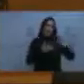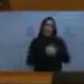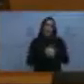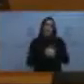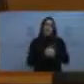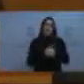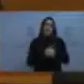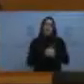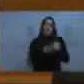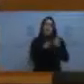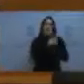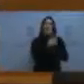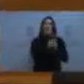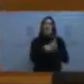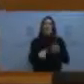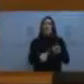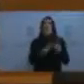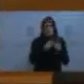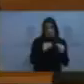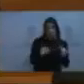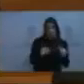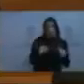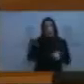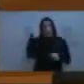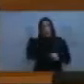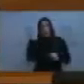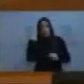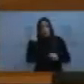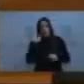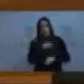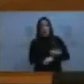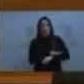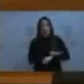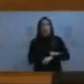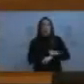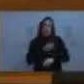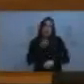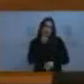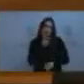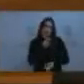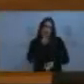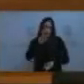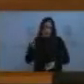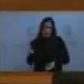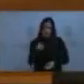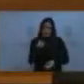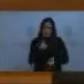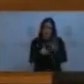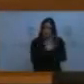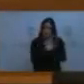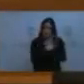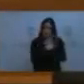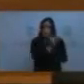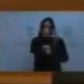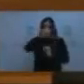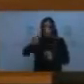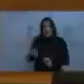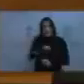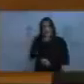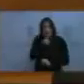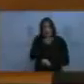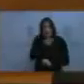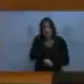sistema sanitario público de Cantabria. Ley, no decreto, Ley 12 de 2013, de 9 de diciembre, de garantía de prestaciones sanitarias